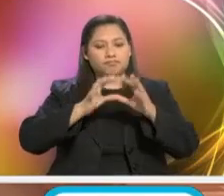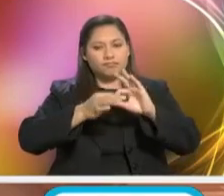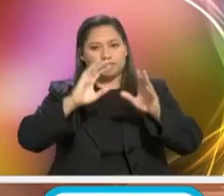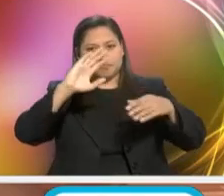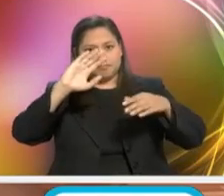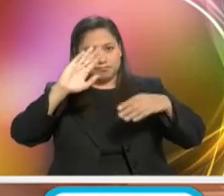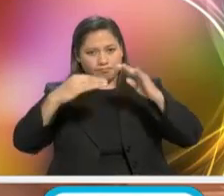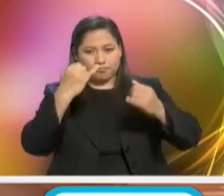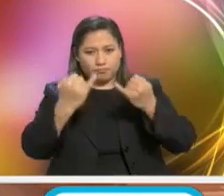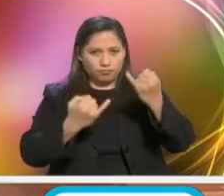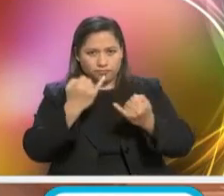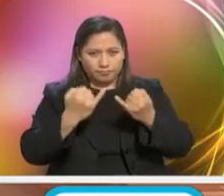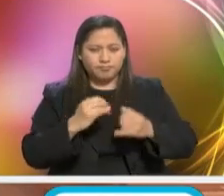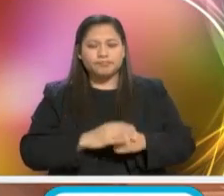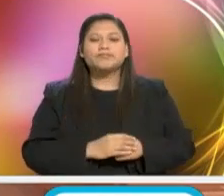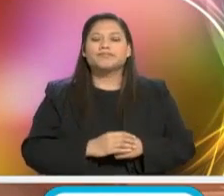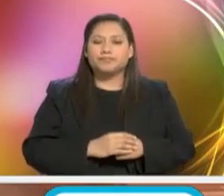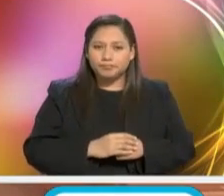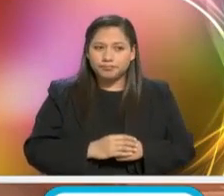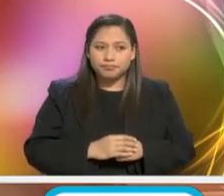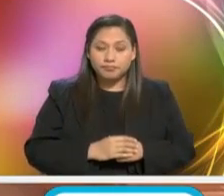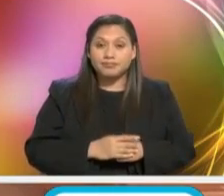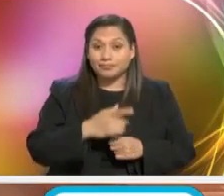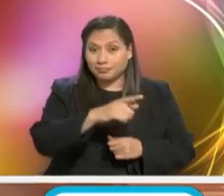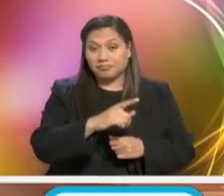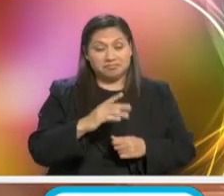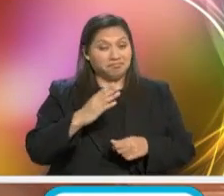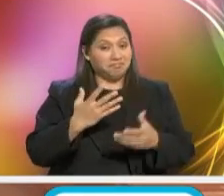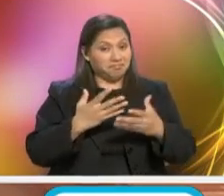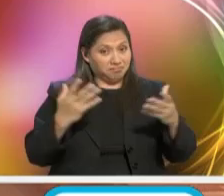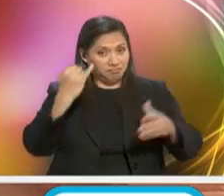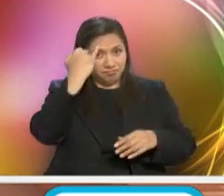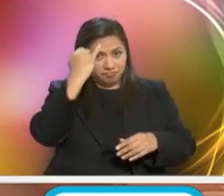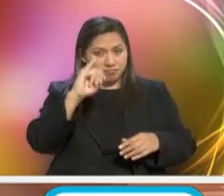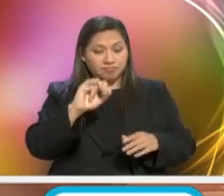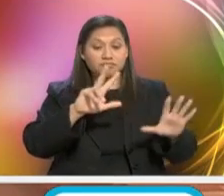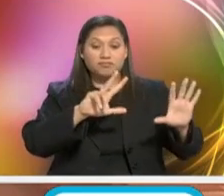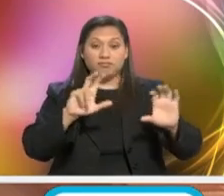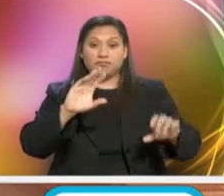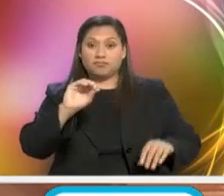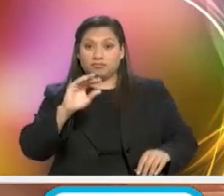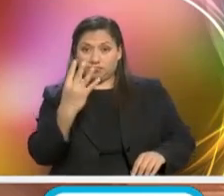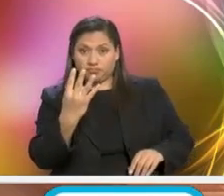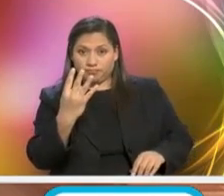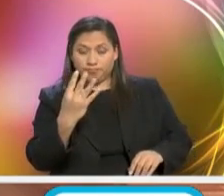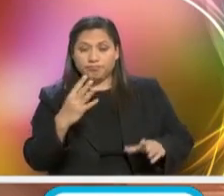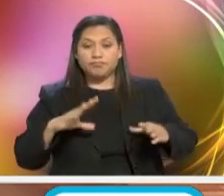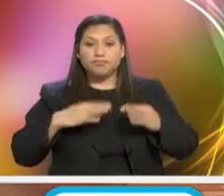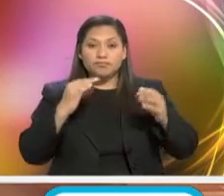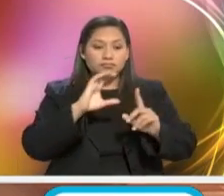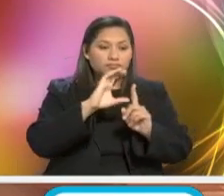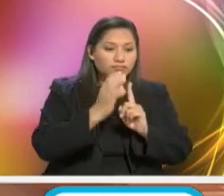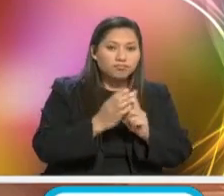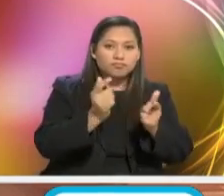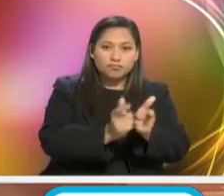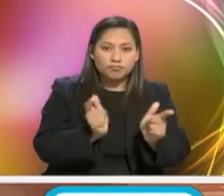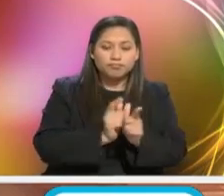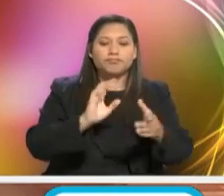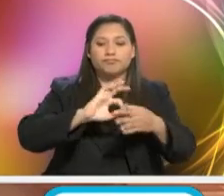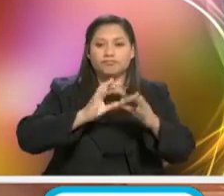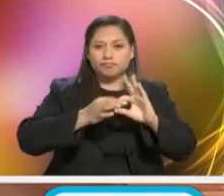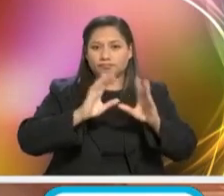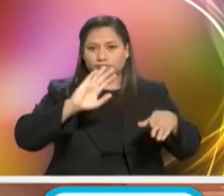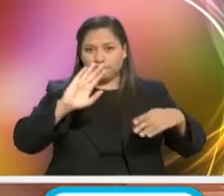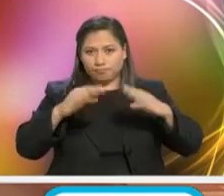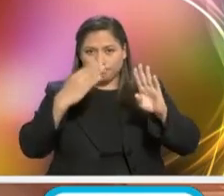así es, sí, exacto. En Una gran 894, sí, una Sí. gran idea, tienes Sí. razón. 894, él funda justamente un comité olímpico, es decir,